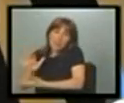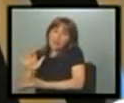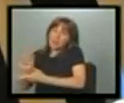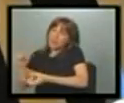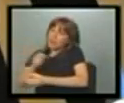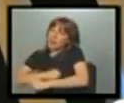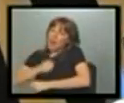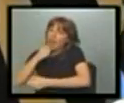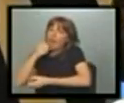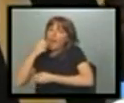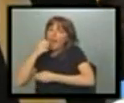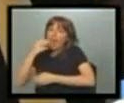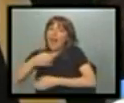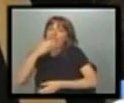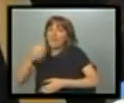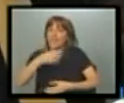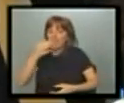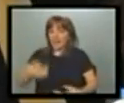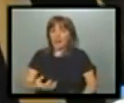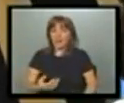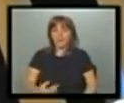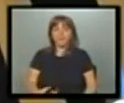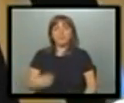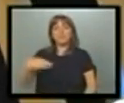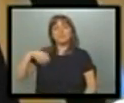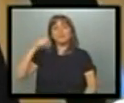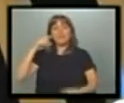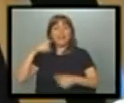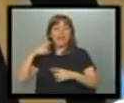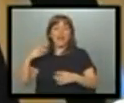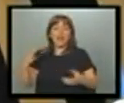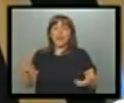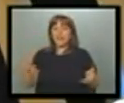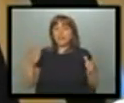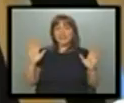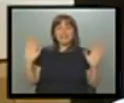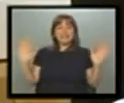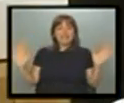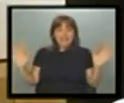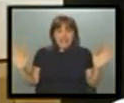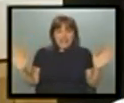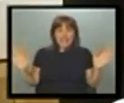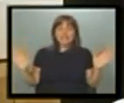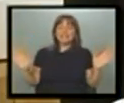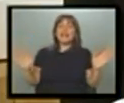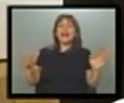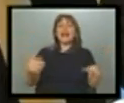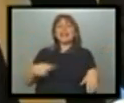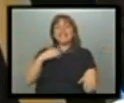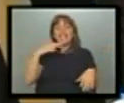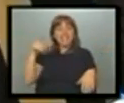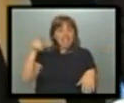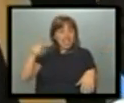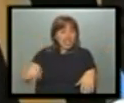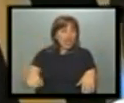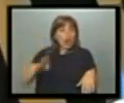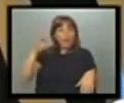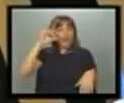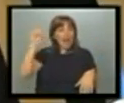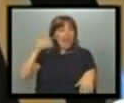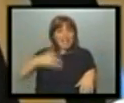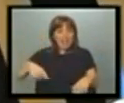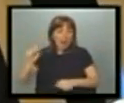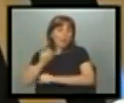para salvar al pibe, hable a alguien. O sea, a ver, el límite no es todo... eso como una herramienta de presión. Exactamente, claro. El límite es todo muy fino.